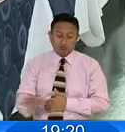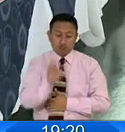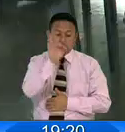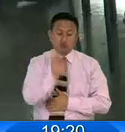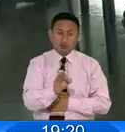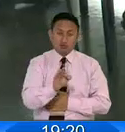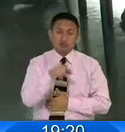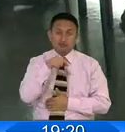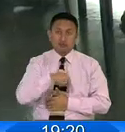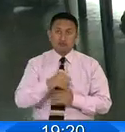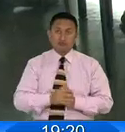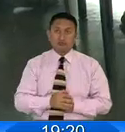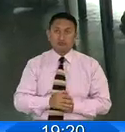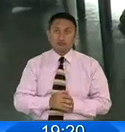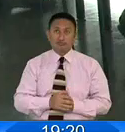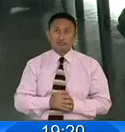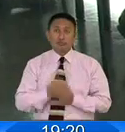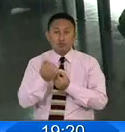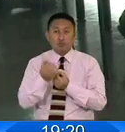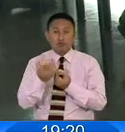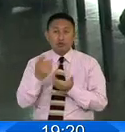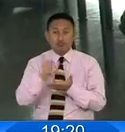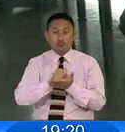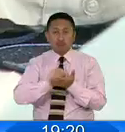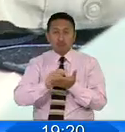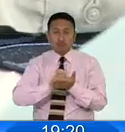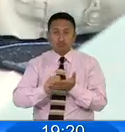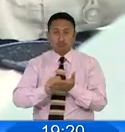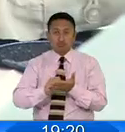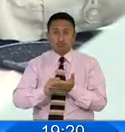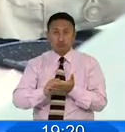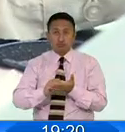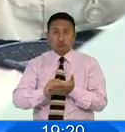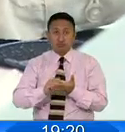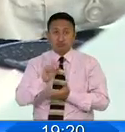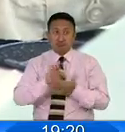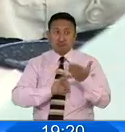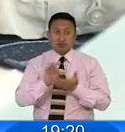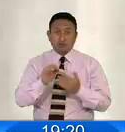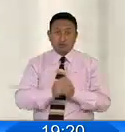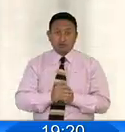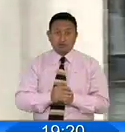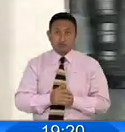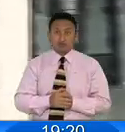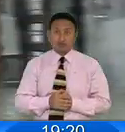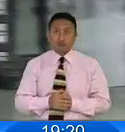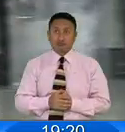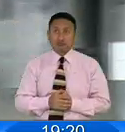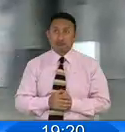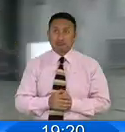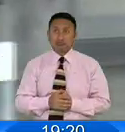y ésta elabore un informe para calificar o no la solicitud. Informó Mauricio Sánchez.